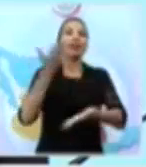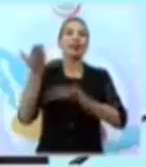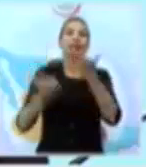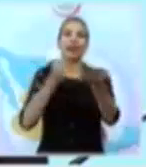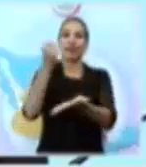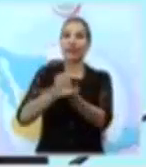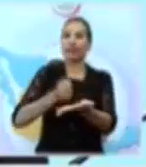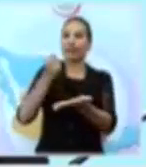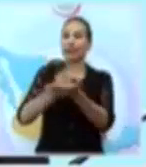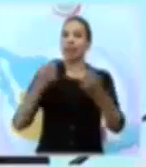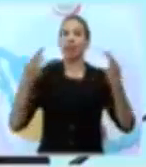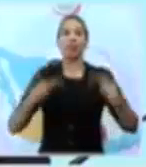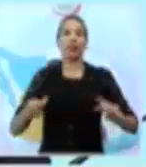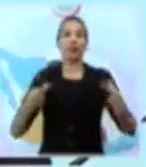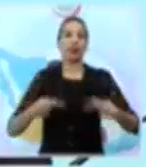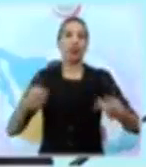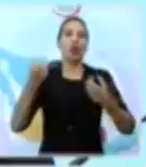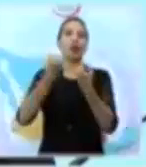de la sociedad.